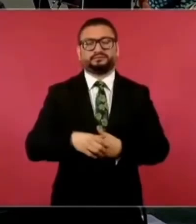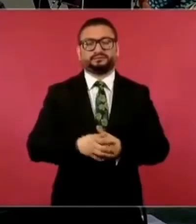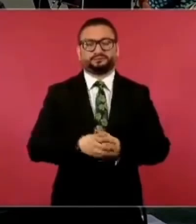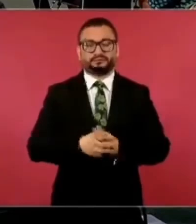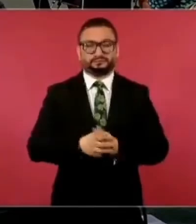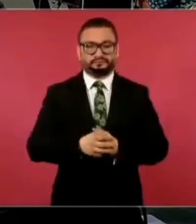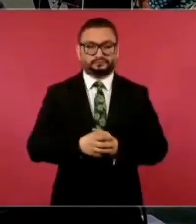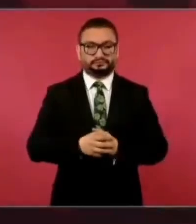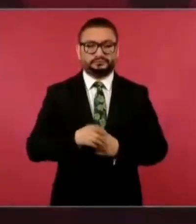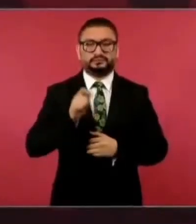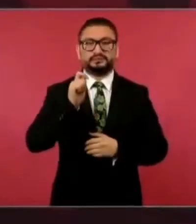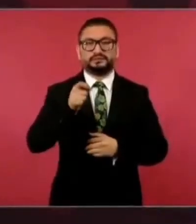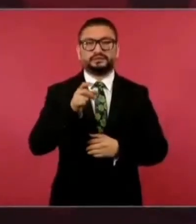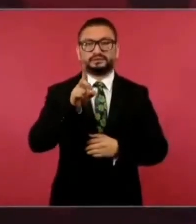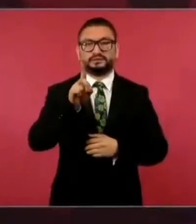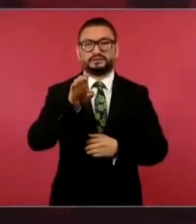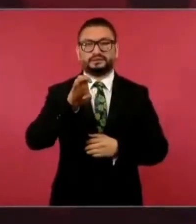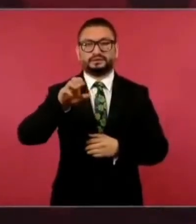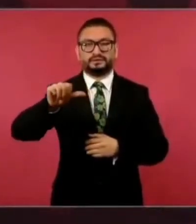es la DEA.